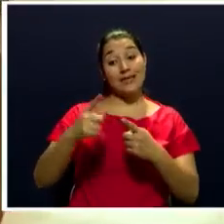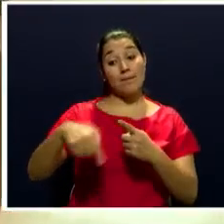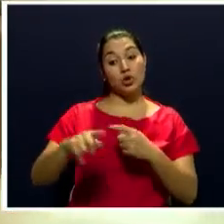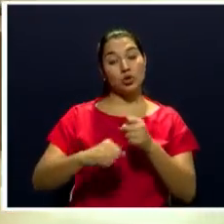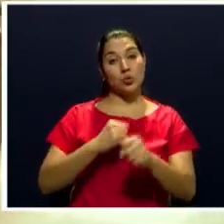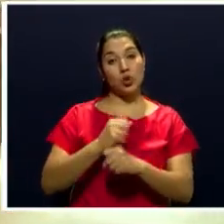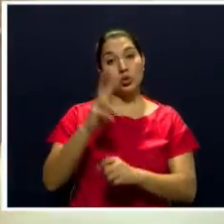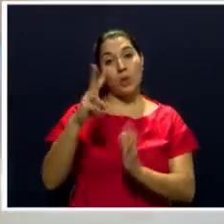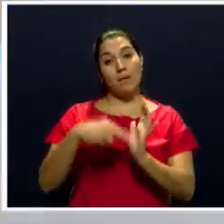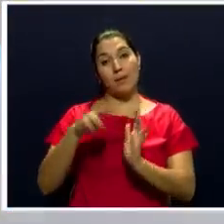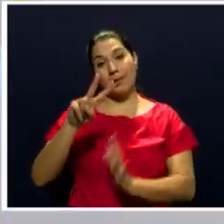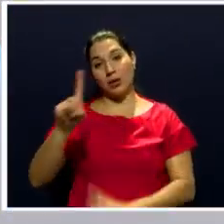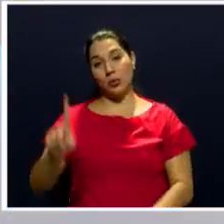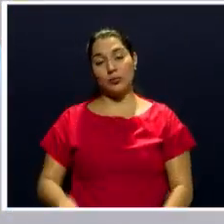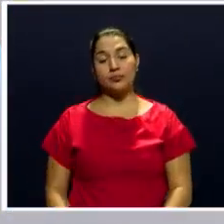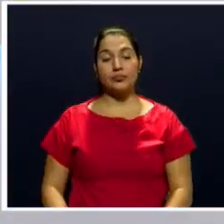2021.